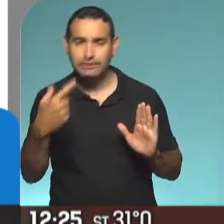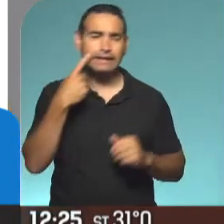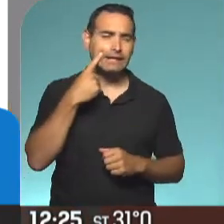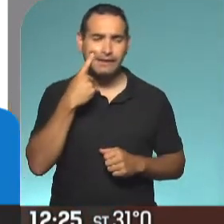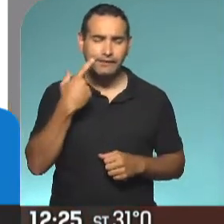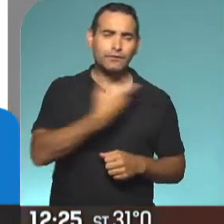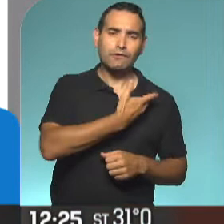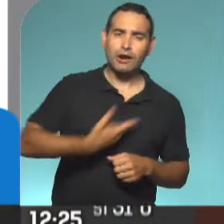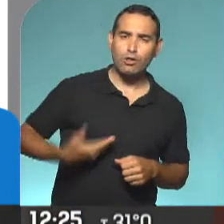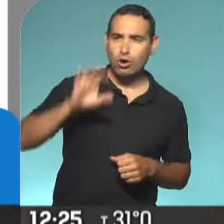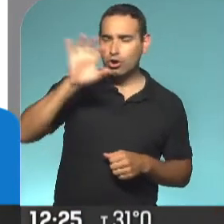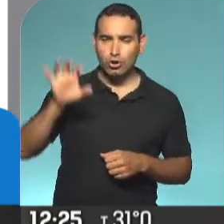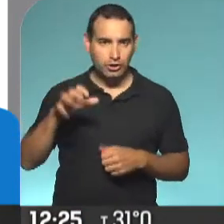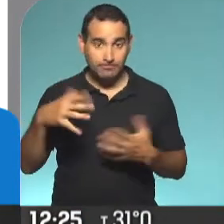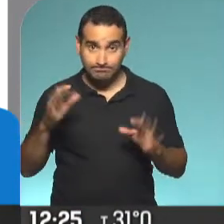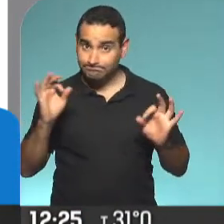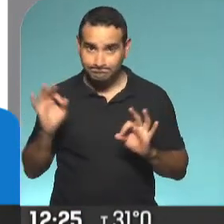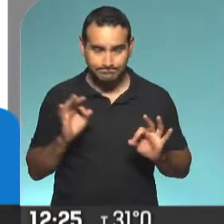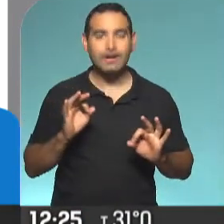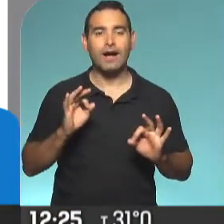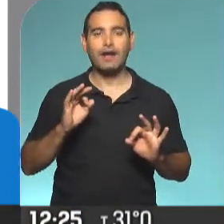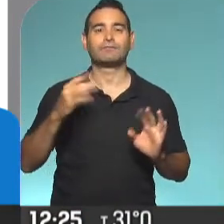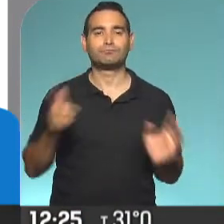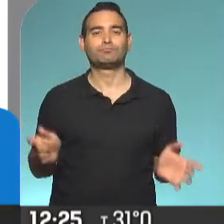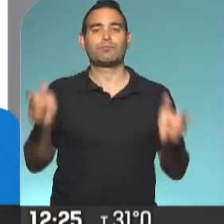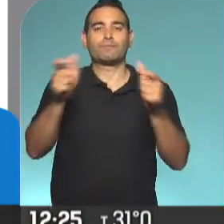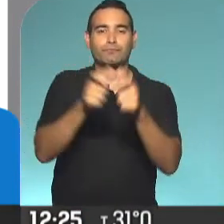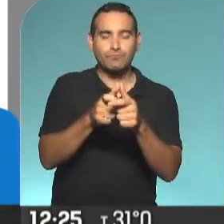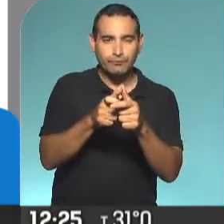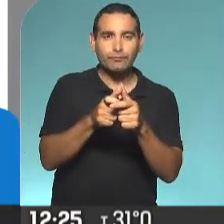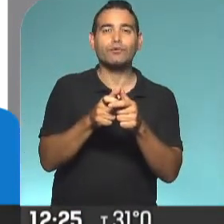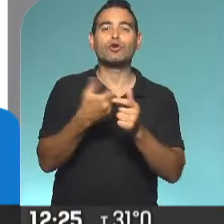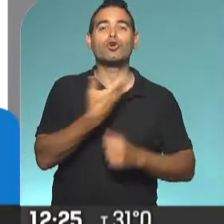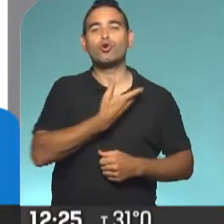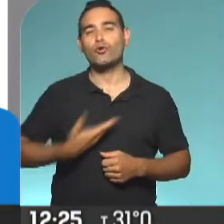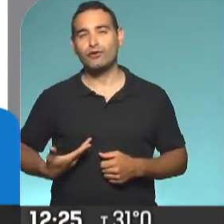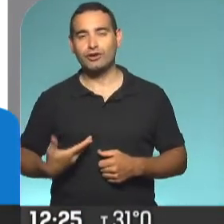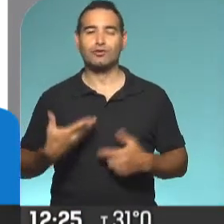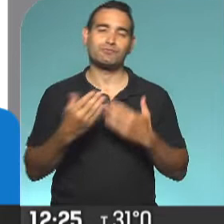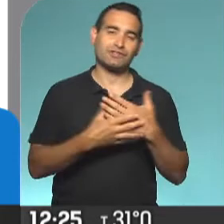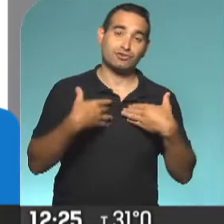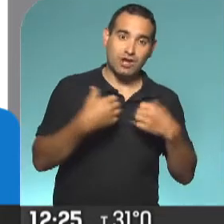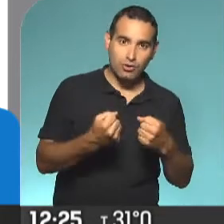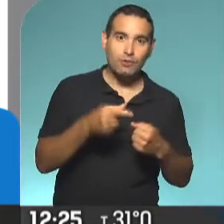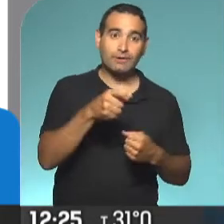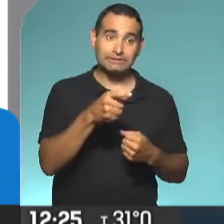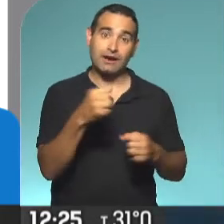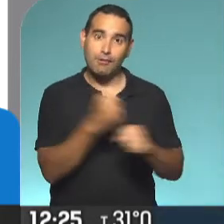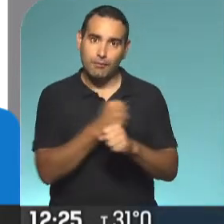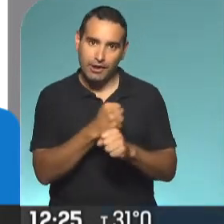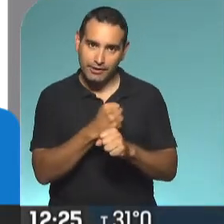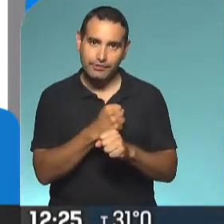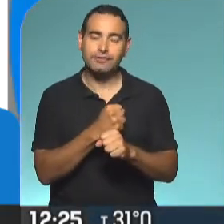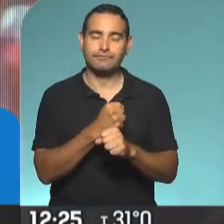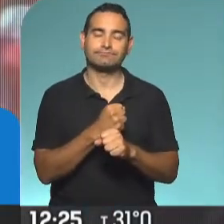intendentes, gobernadores, ahí se van a juntar recién con la parte de gobierno y de salud para que den el ok y terminar